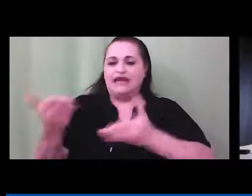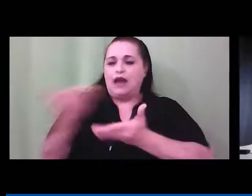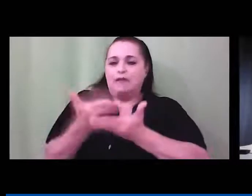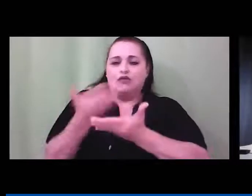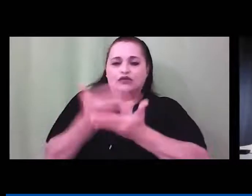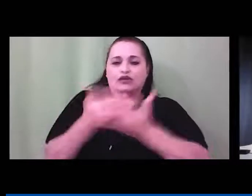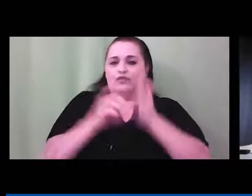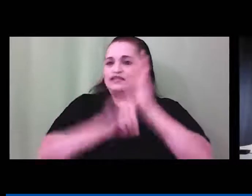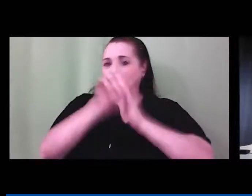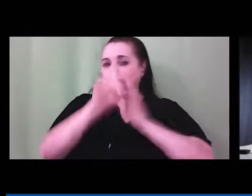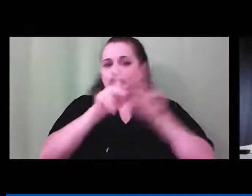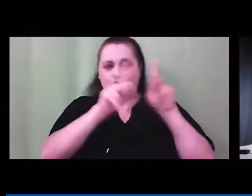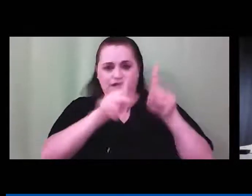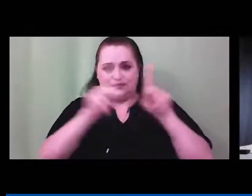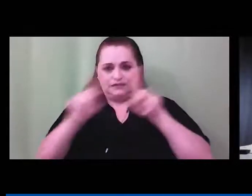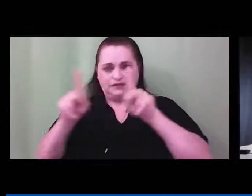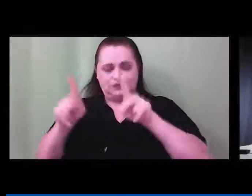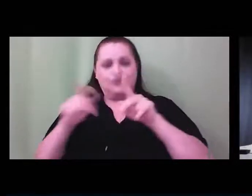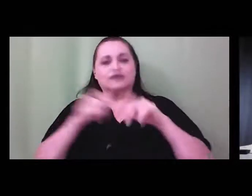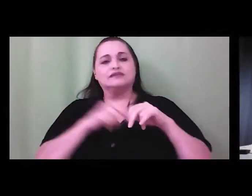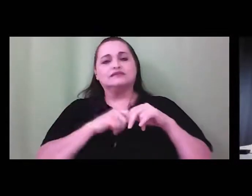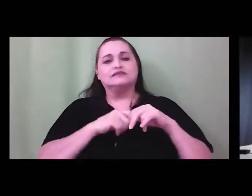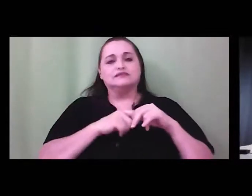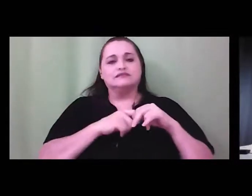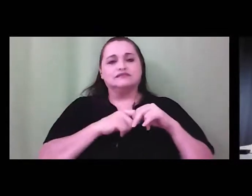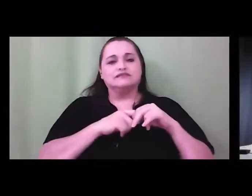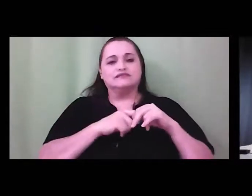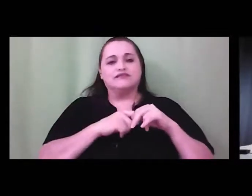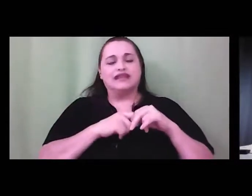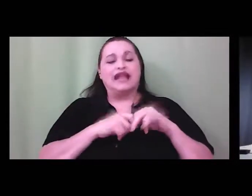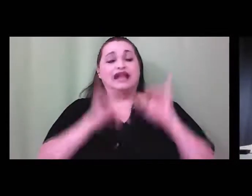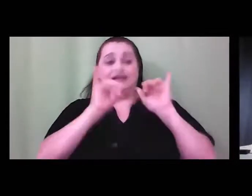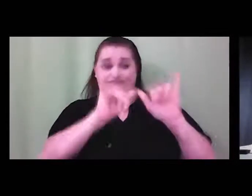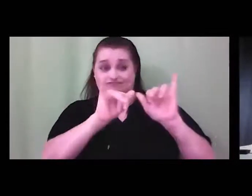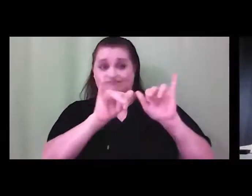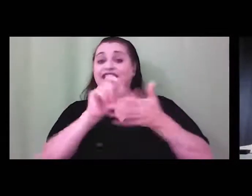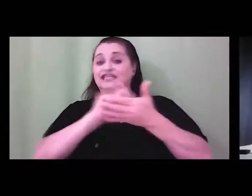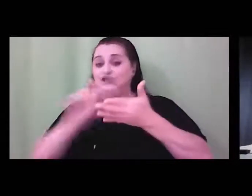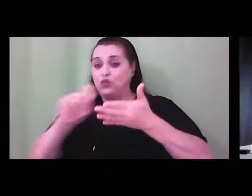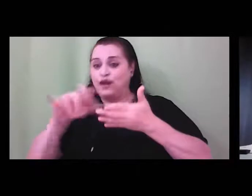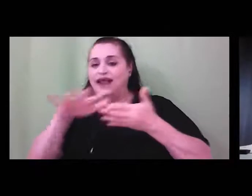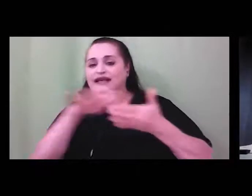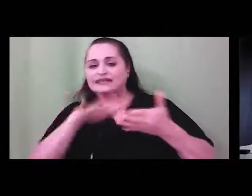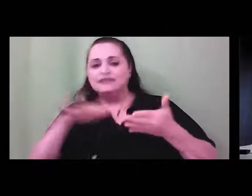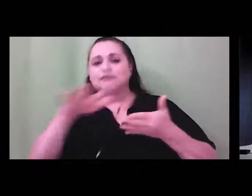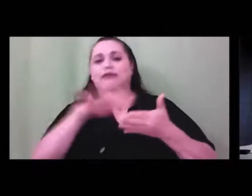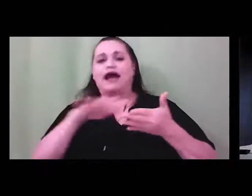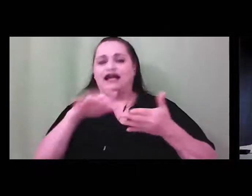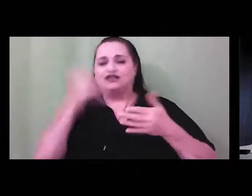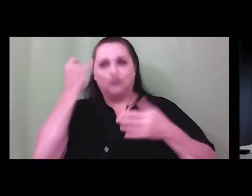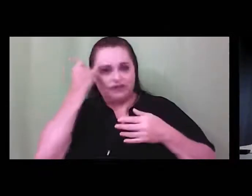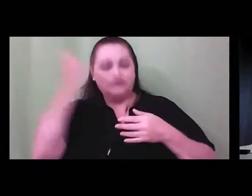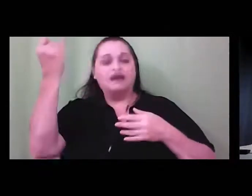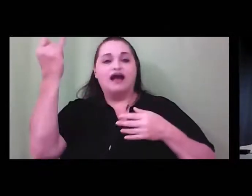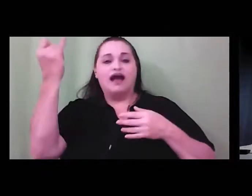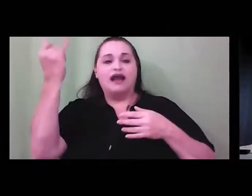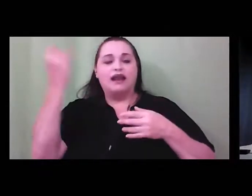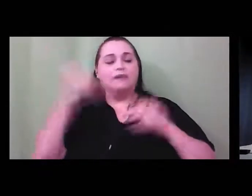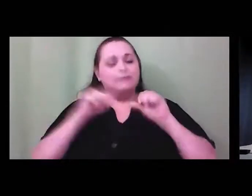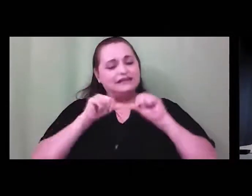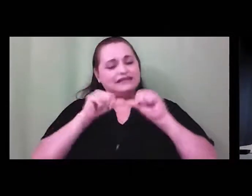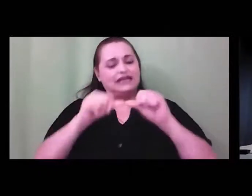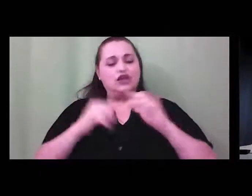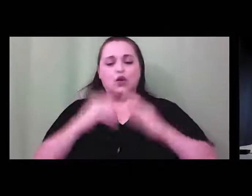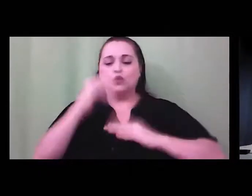desarrollo de estas personas, y es la escuela el espacio ideal para seguir